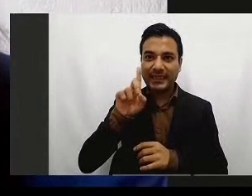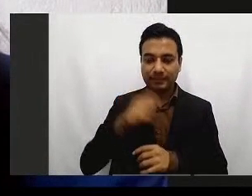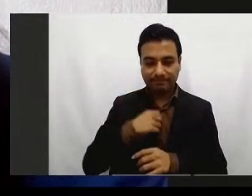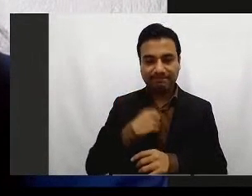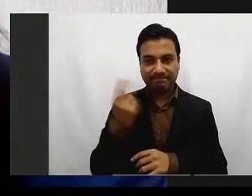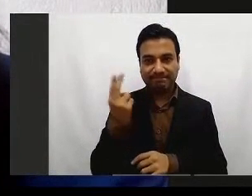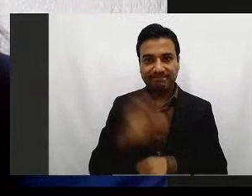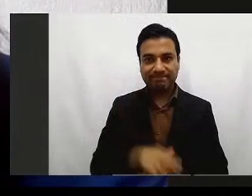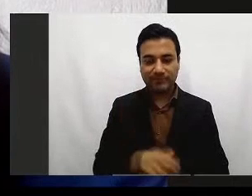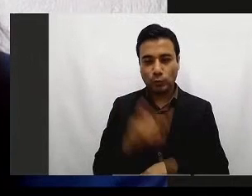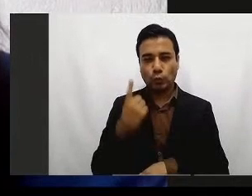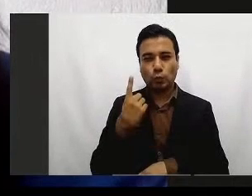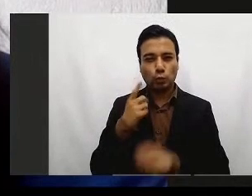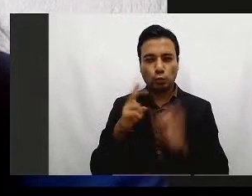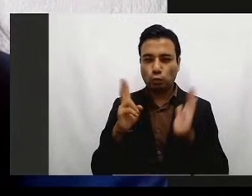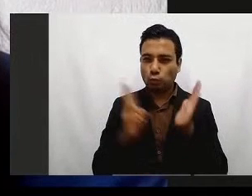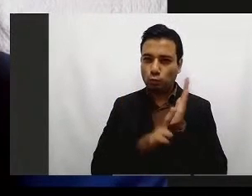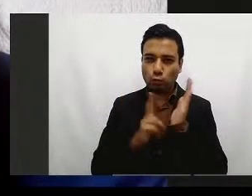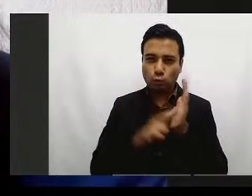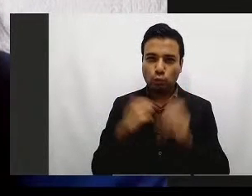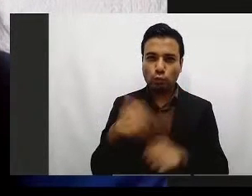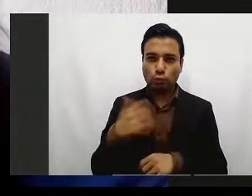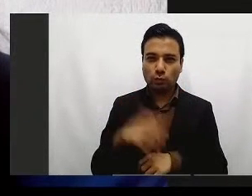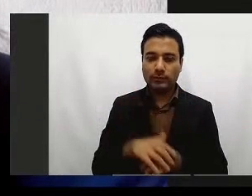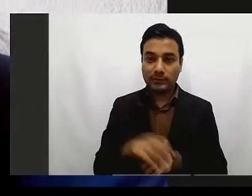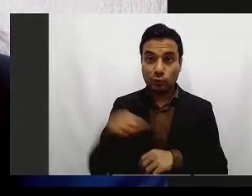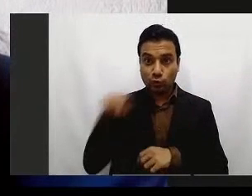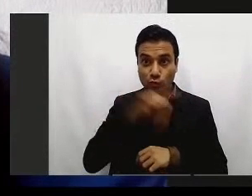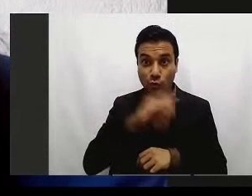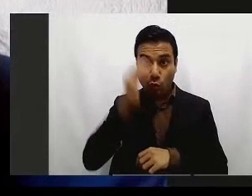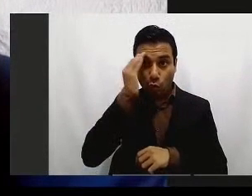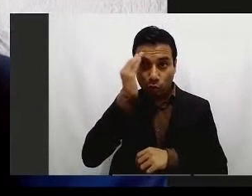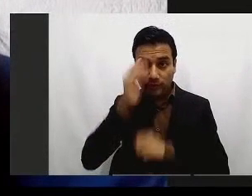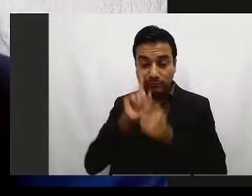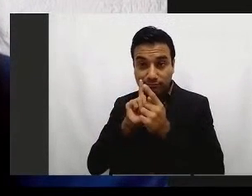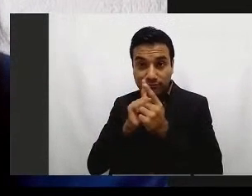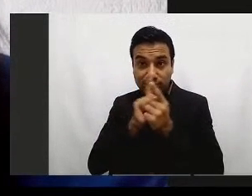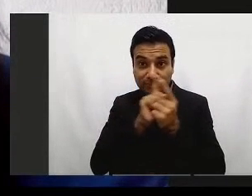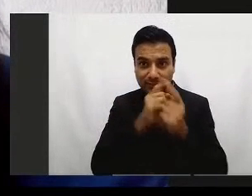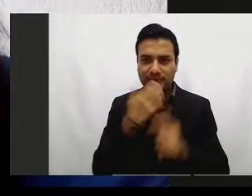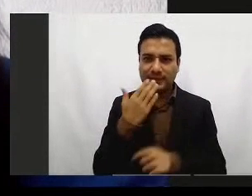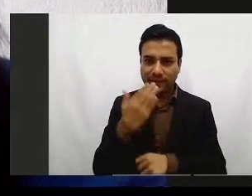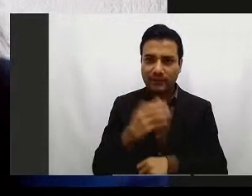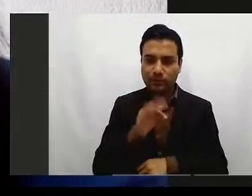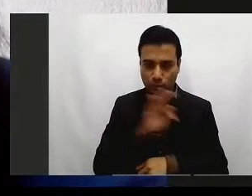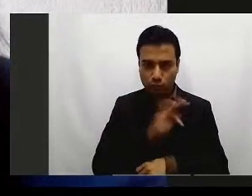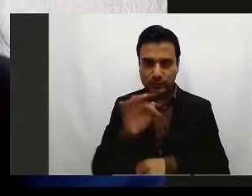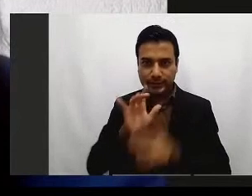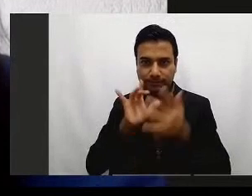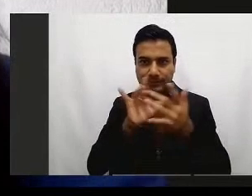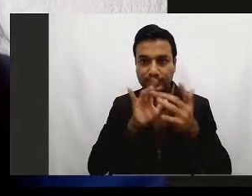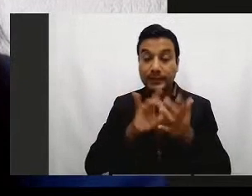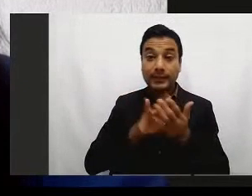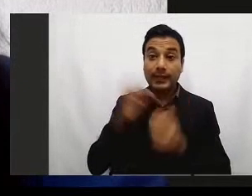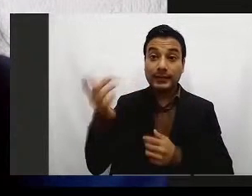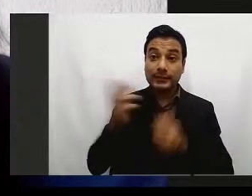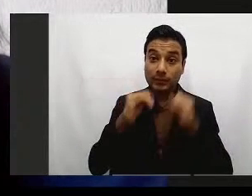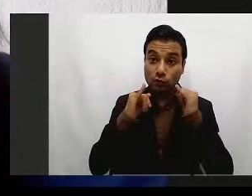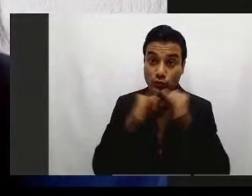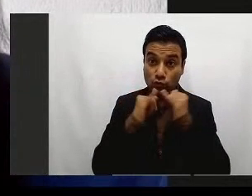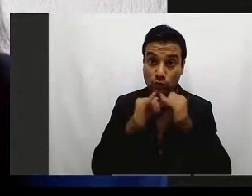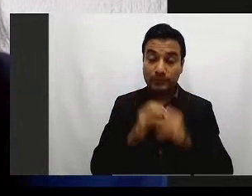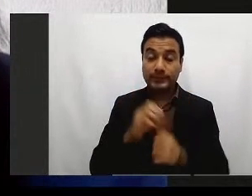algo muy valioso que salió es como conocernos y esa colaboración en red que se puede llegar desde las instituciones hasta nuestros